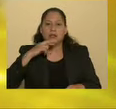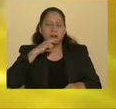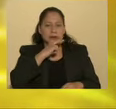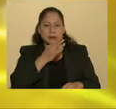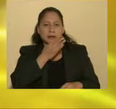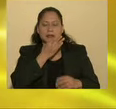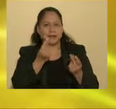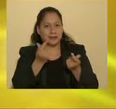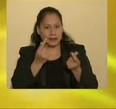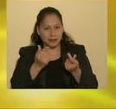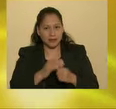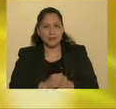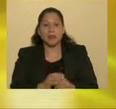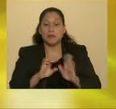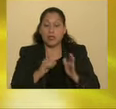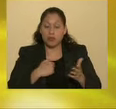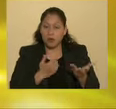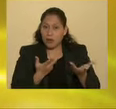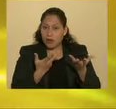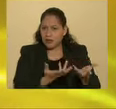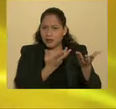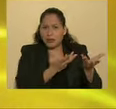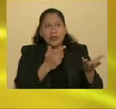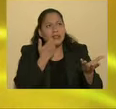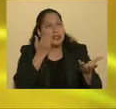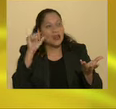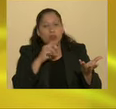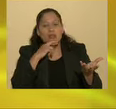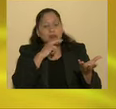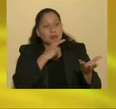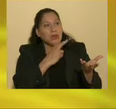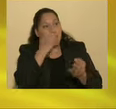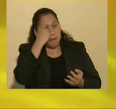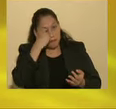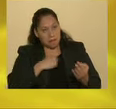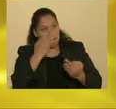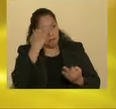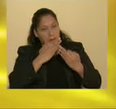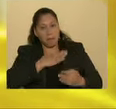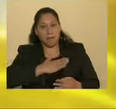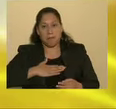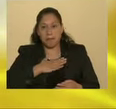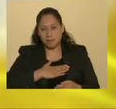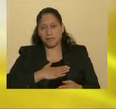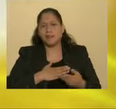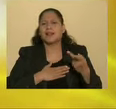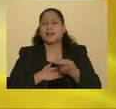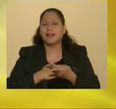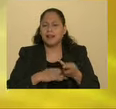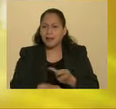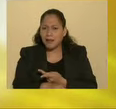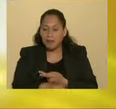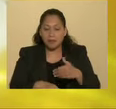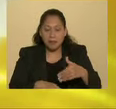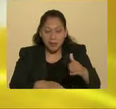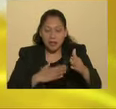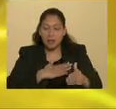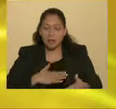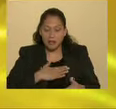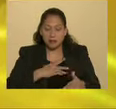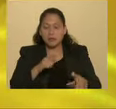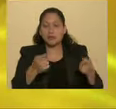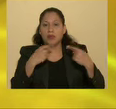Entonces, mientras el deseo busque lo inmediato y únicamente el placer, ¿qué pasa si le das rienda suelta del placer a tu cuerpo